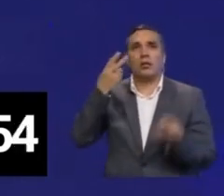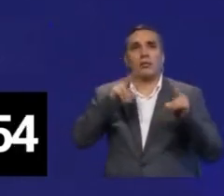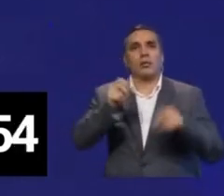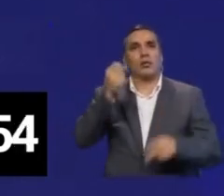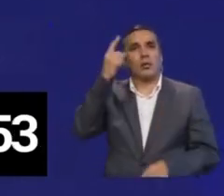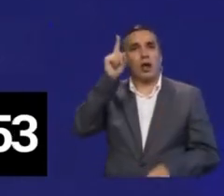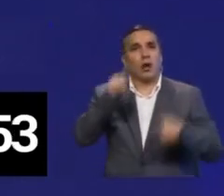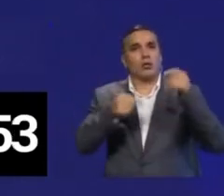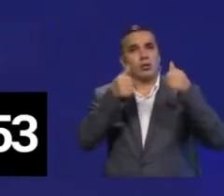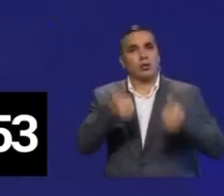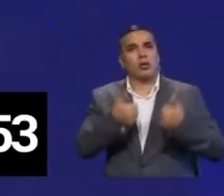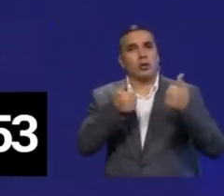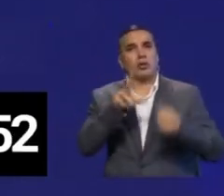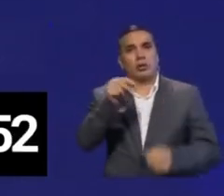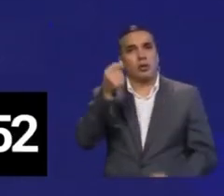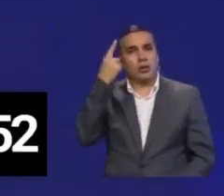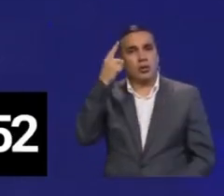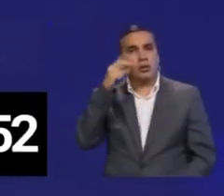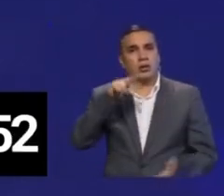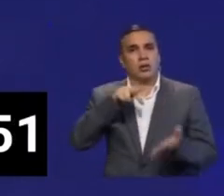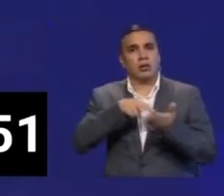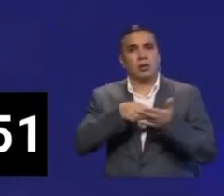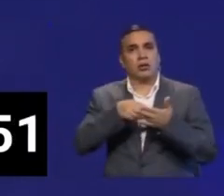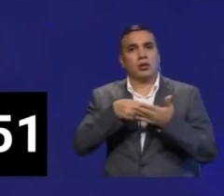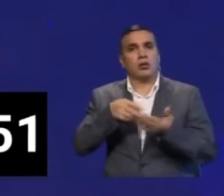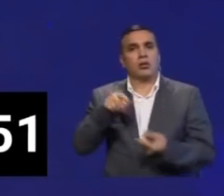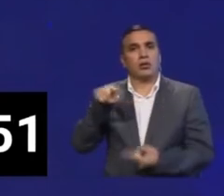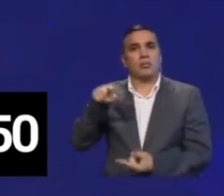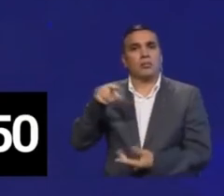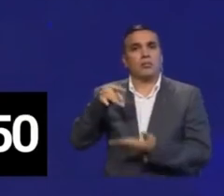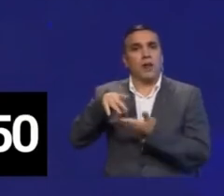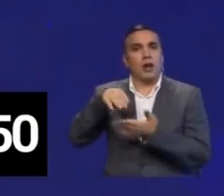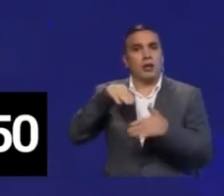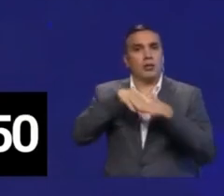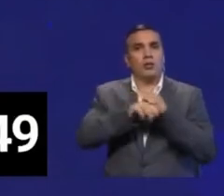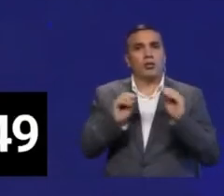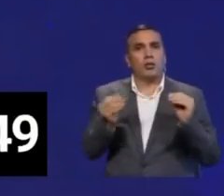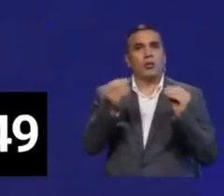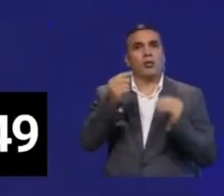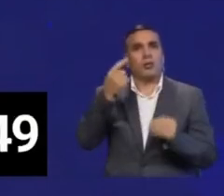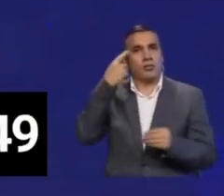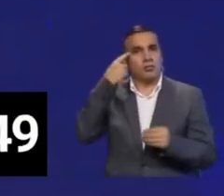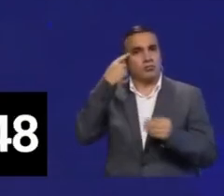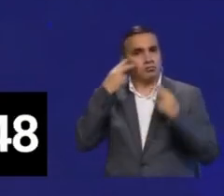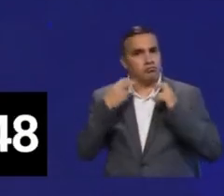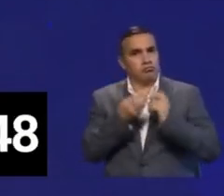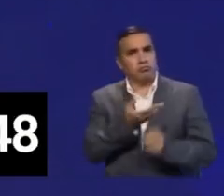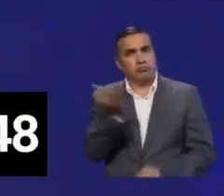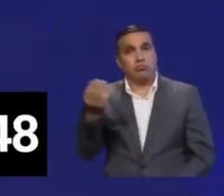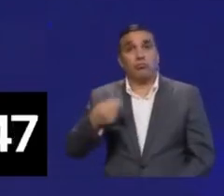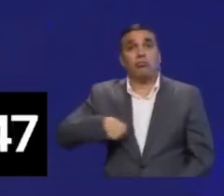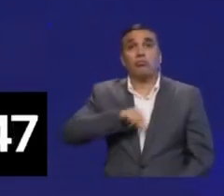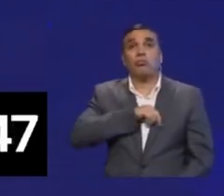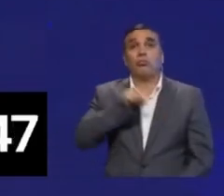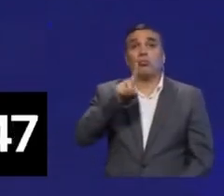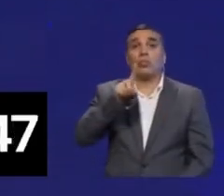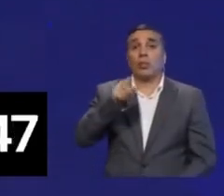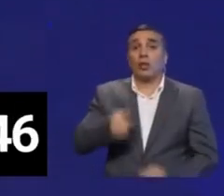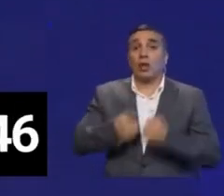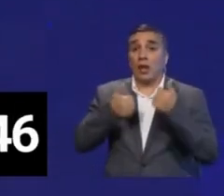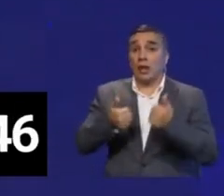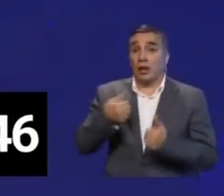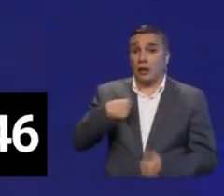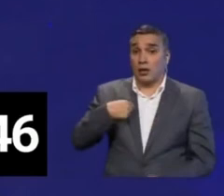algunos candidatos no entiendan lo que es el reciclaje, la economía circular. Jóvenes, pónganse a investigar. Nosotros hemos sido la única